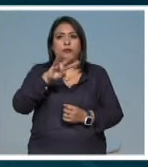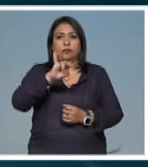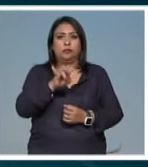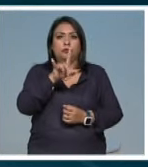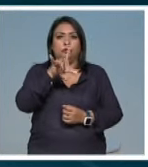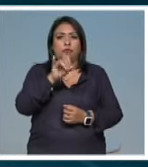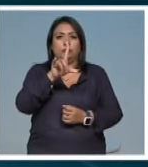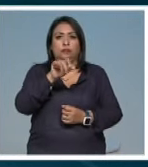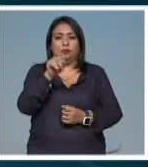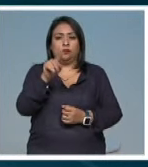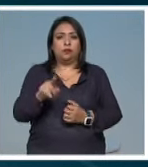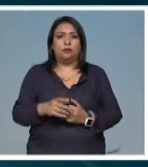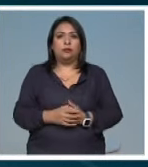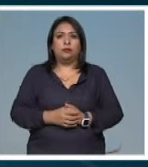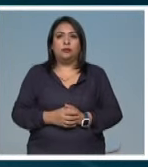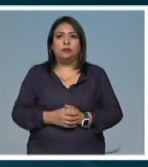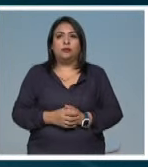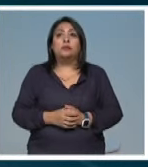Julio López.